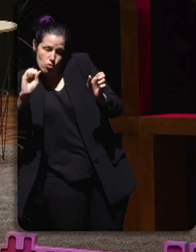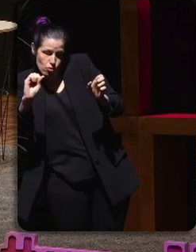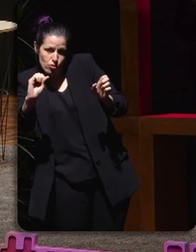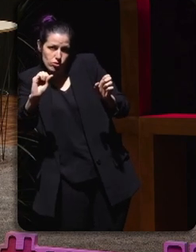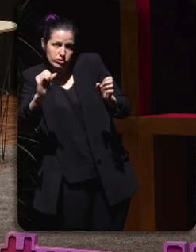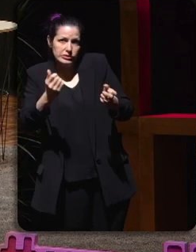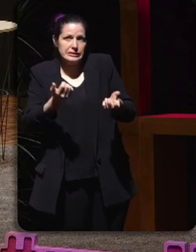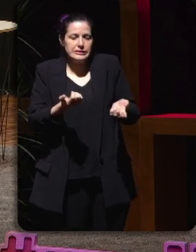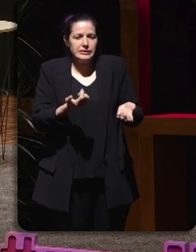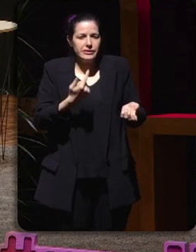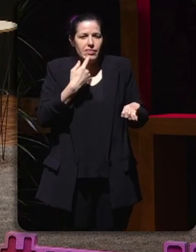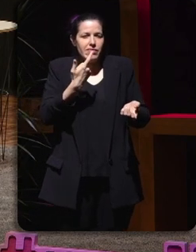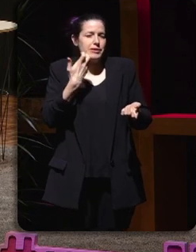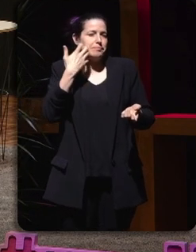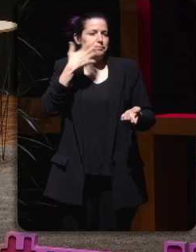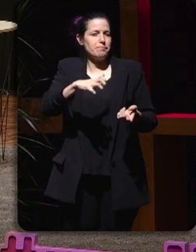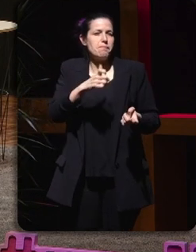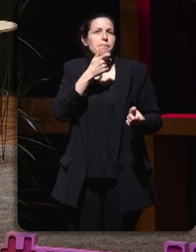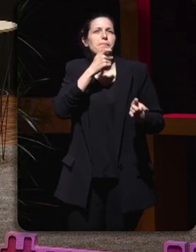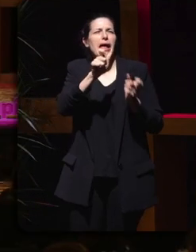con sus palabras